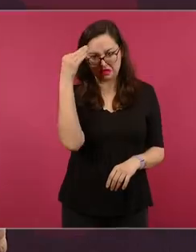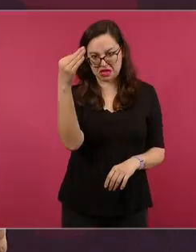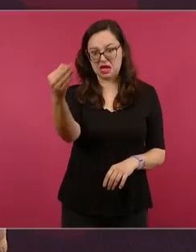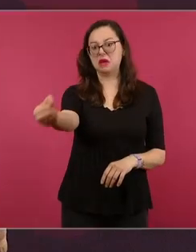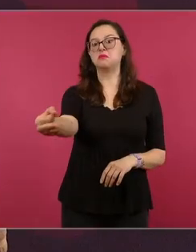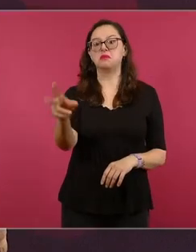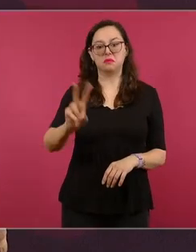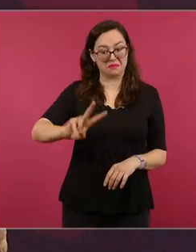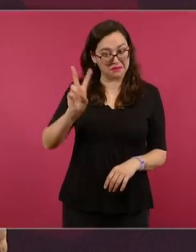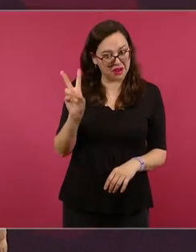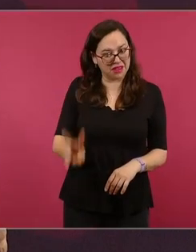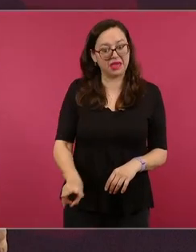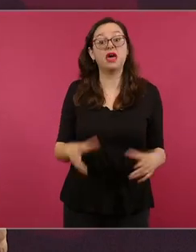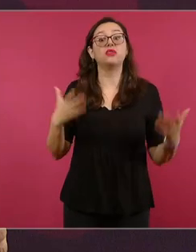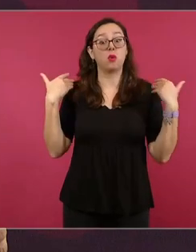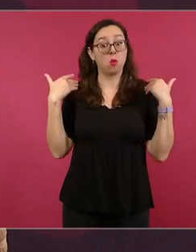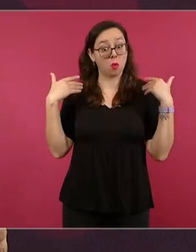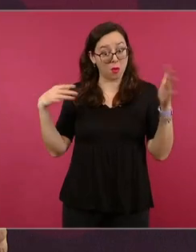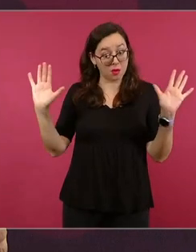permanentes.